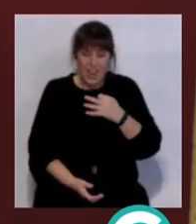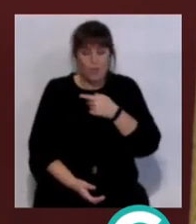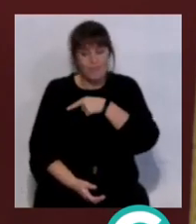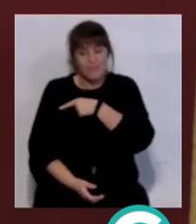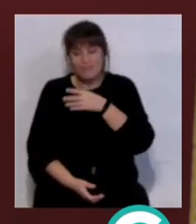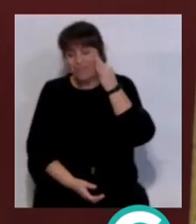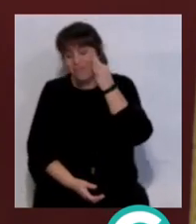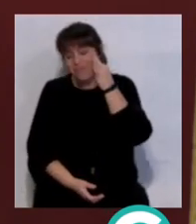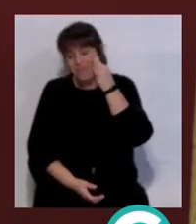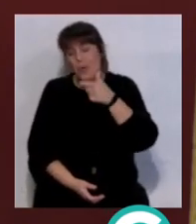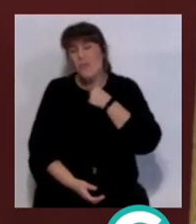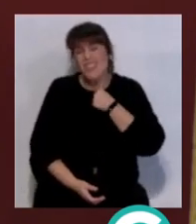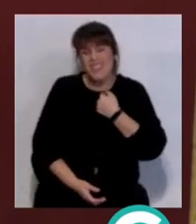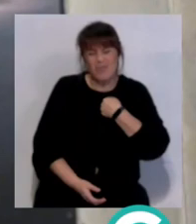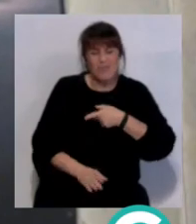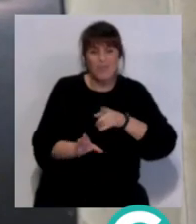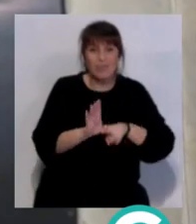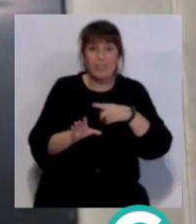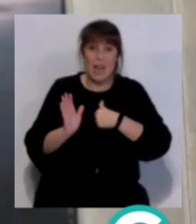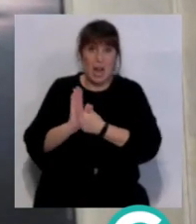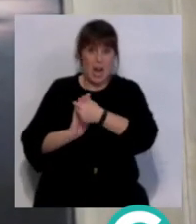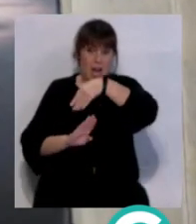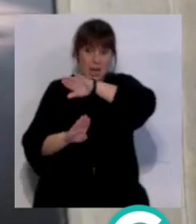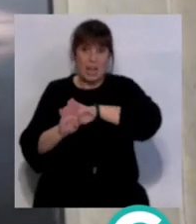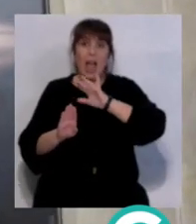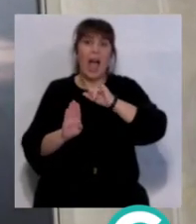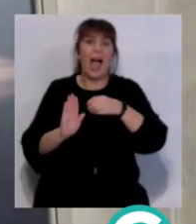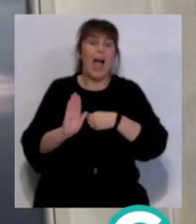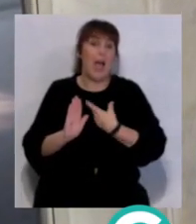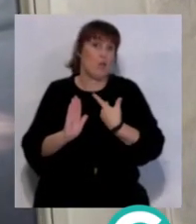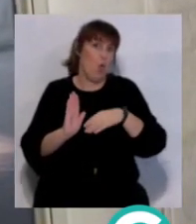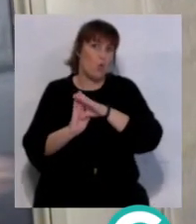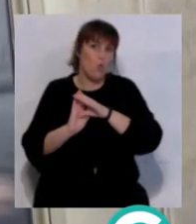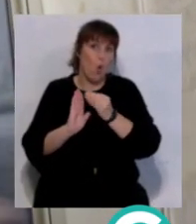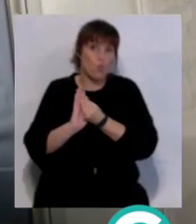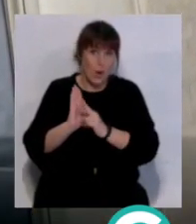querría. Como dato curioso, el cartel dispone de un código QR que, si se escanea,